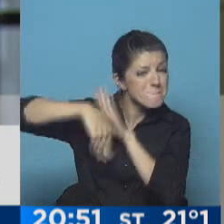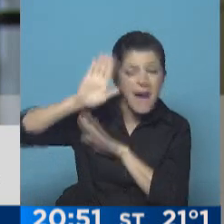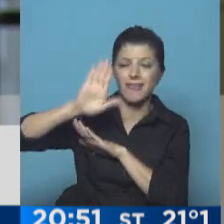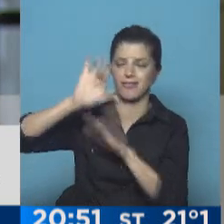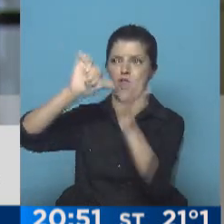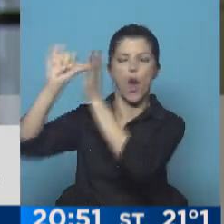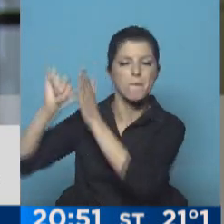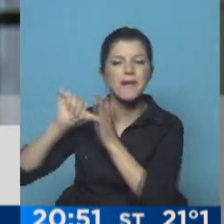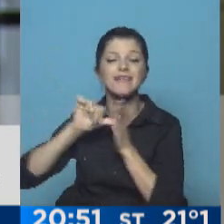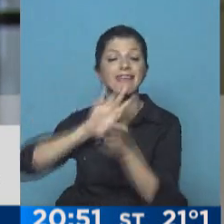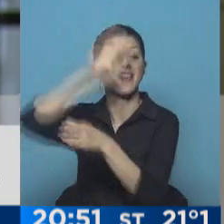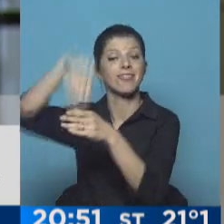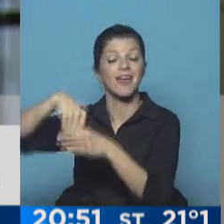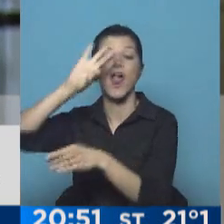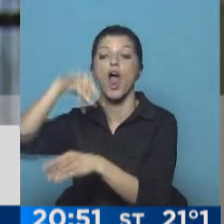dees